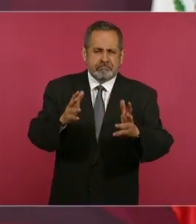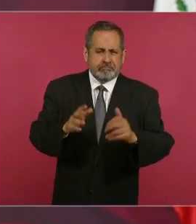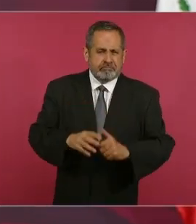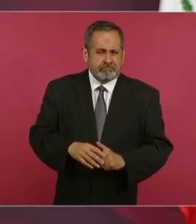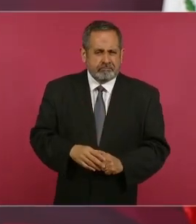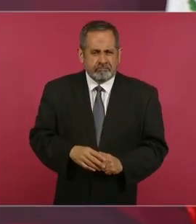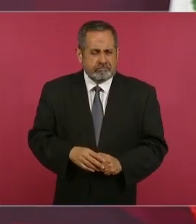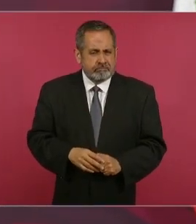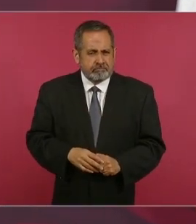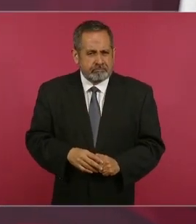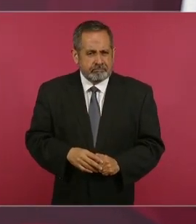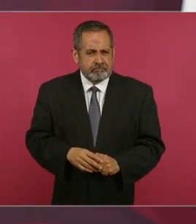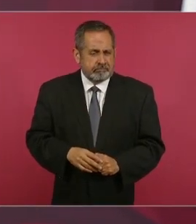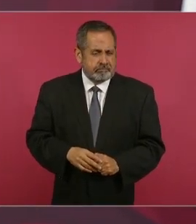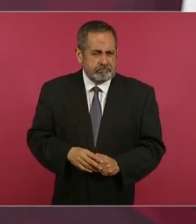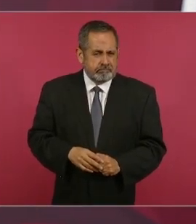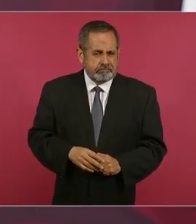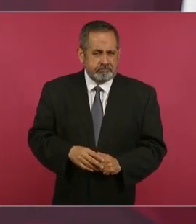como en